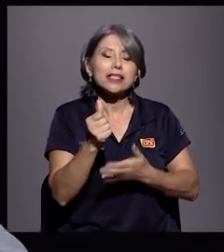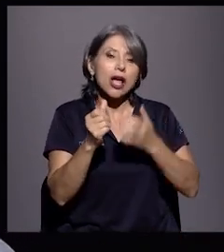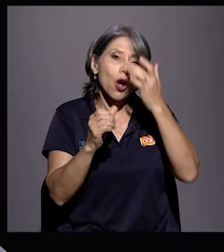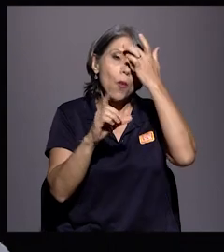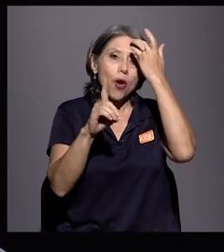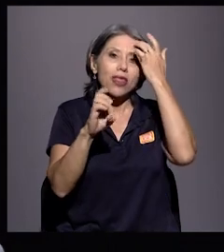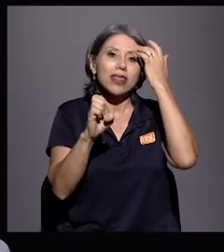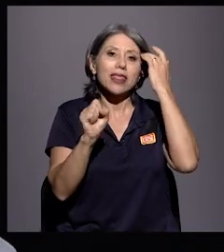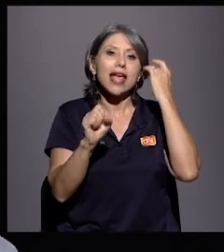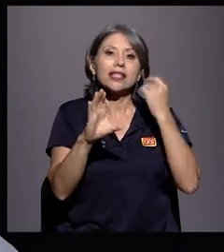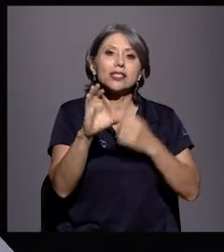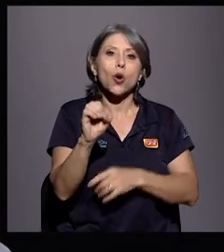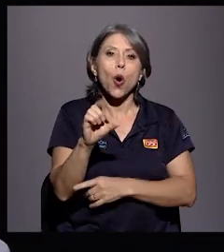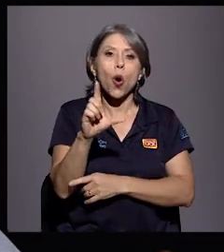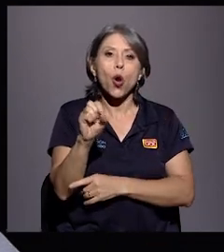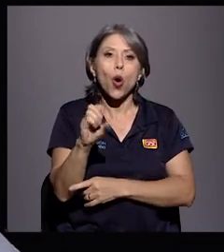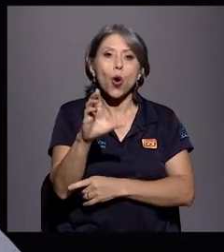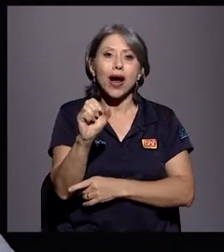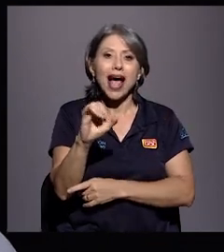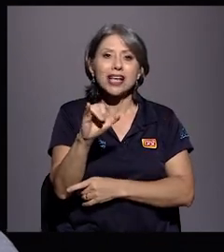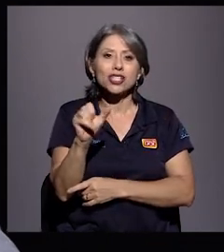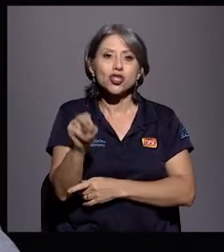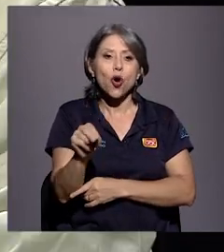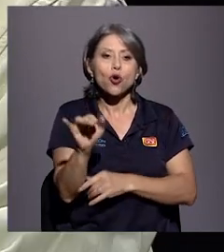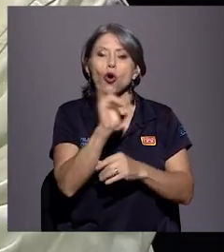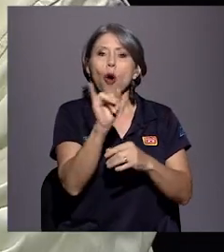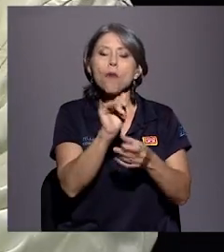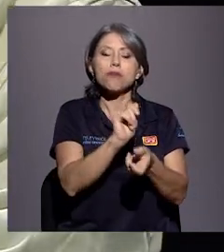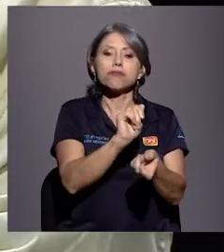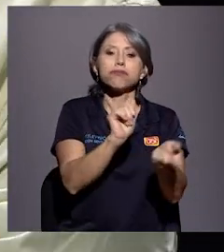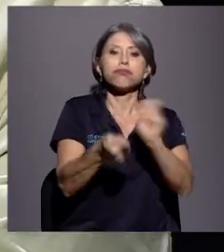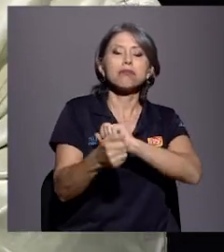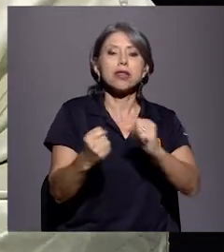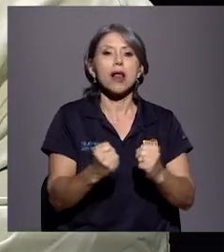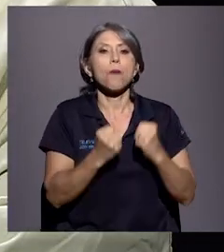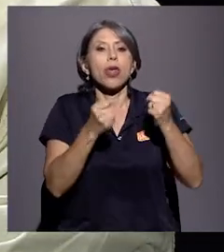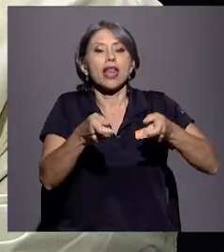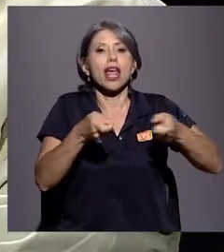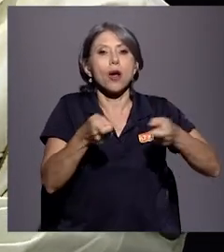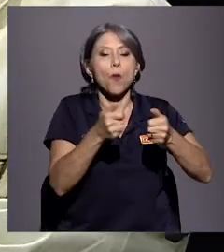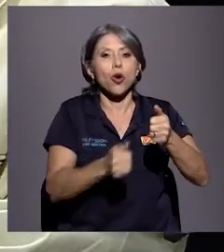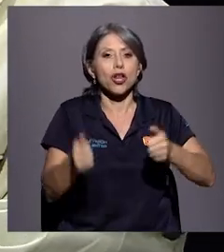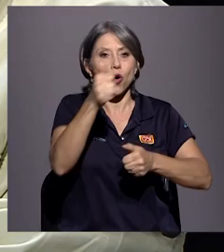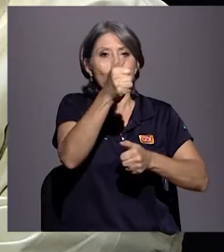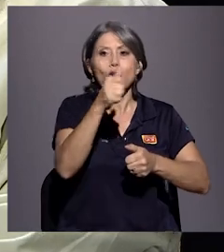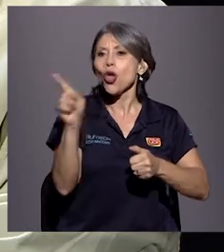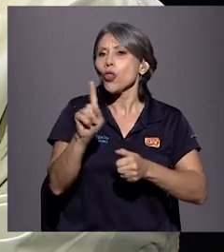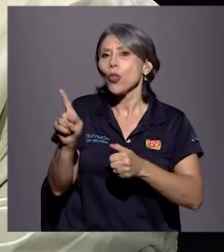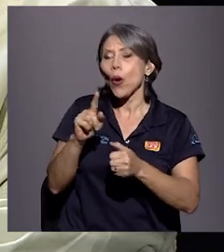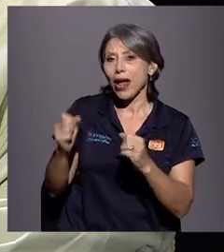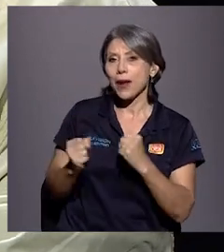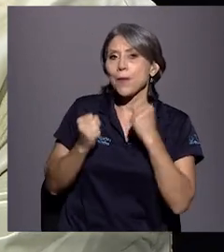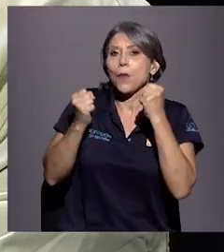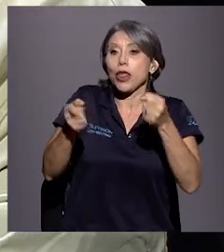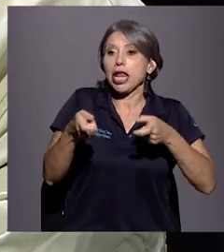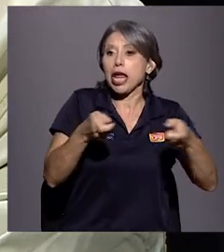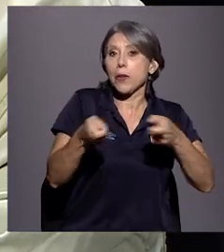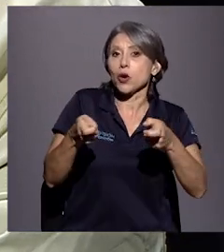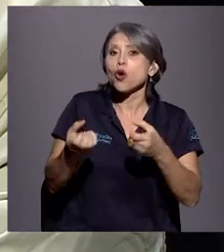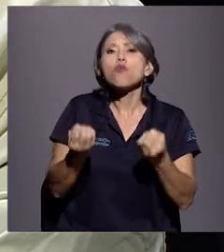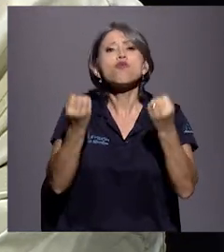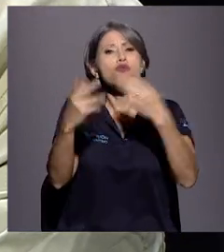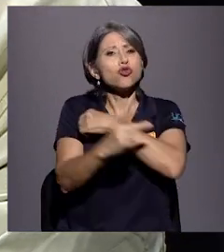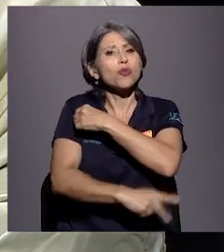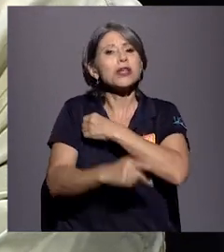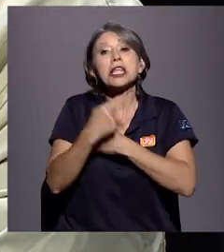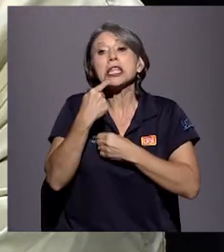descolocación de lo que significa en este caso un poder hegemónico. El poder hegemónico es este, es que muchos gobiernos que se dicen progresistas